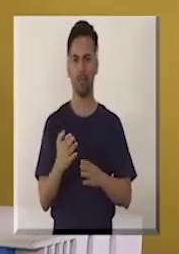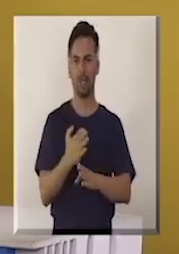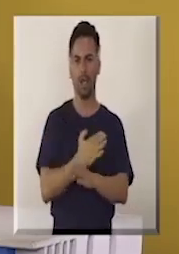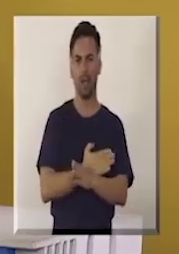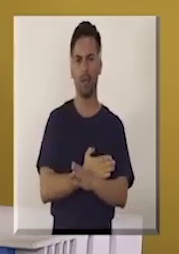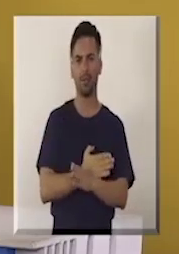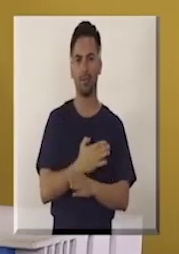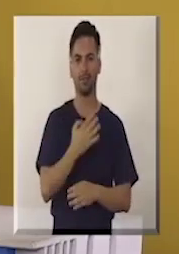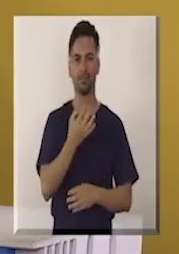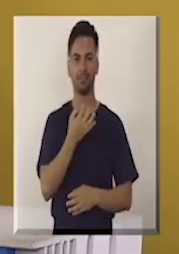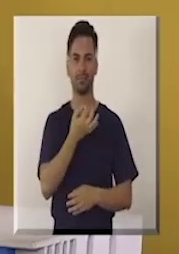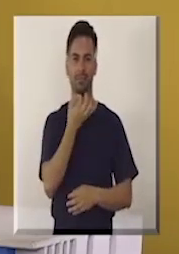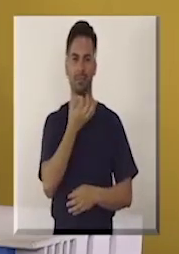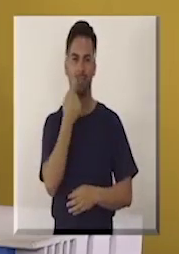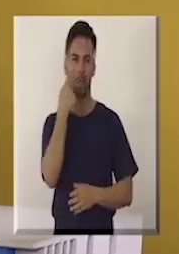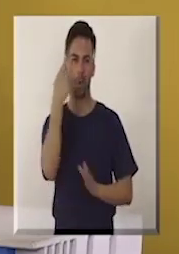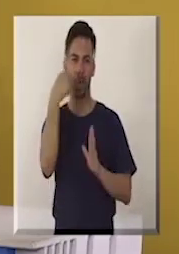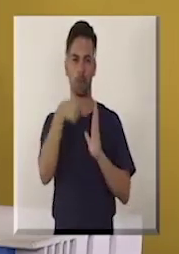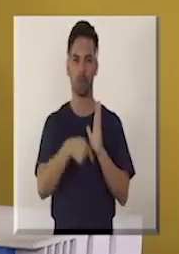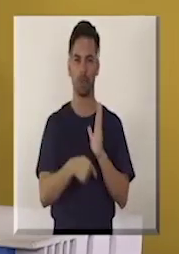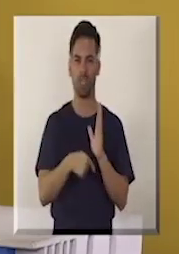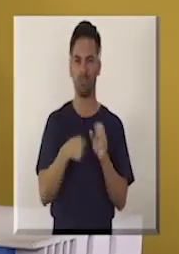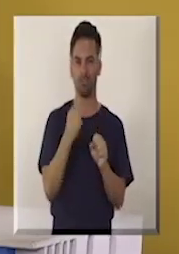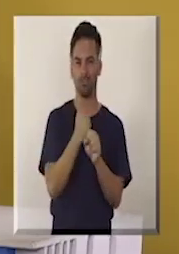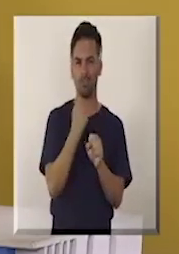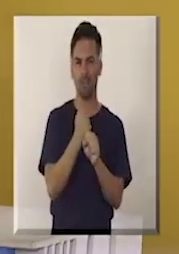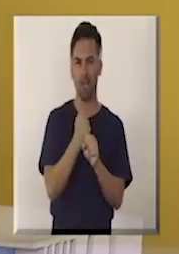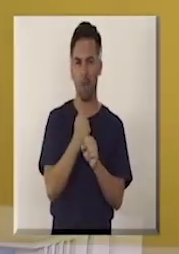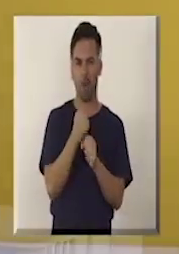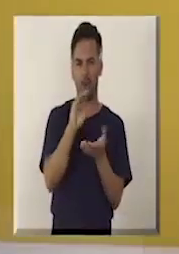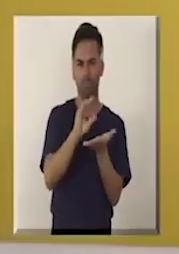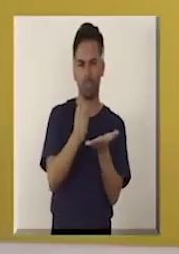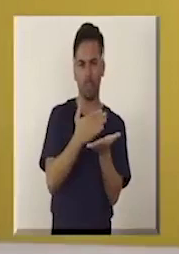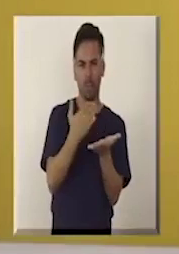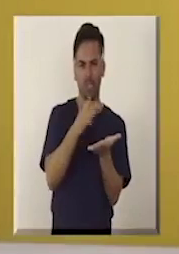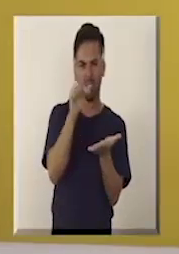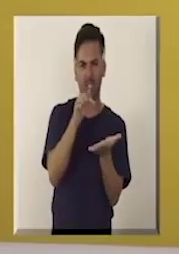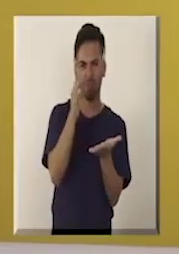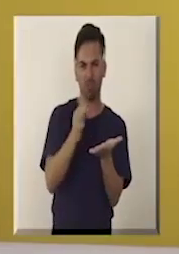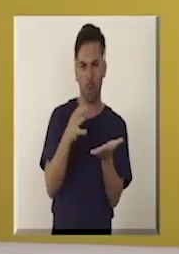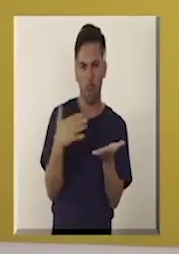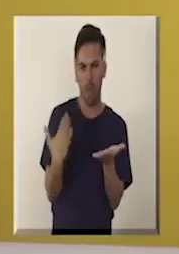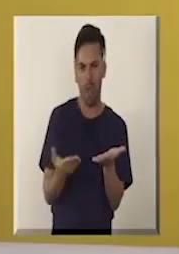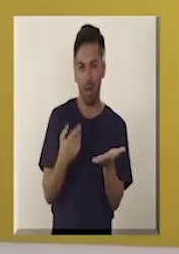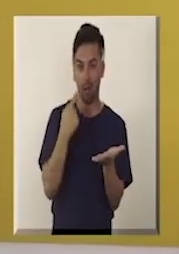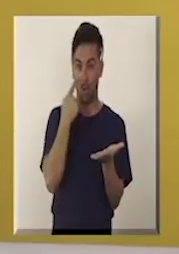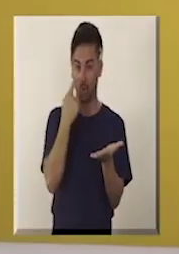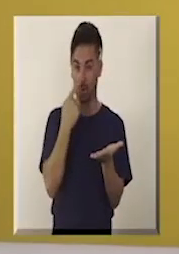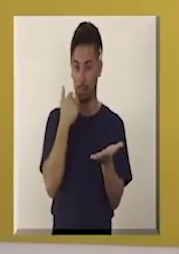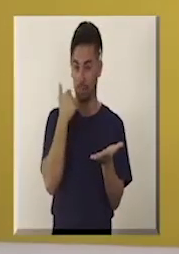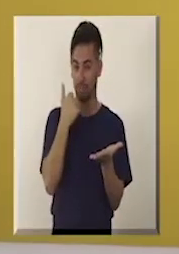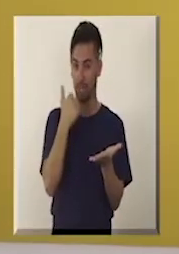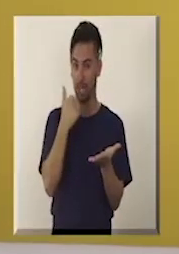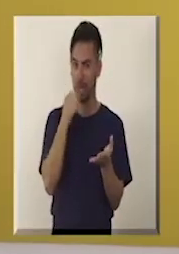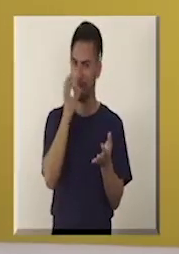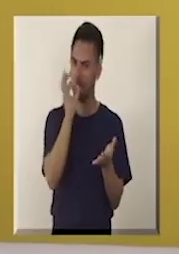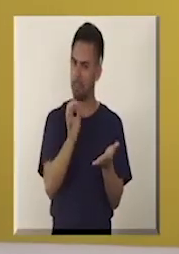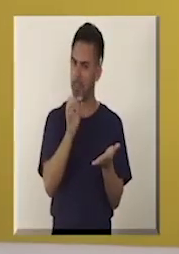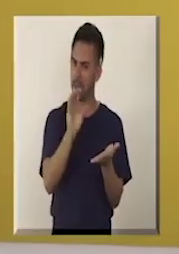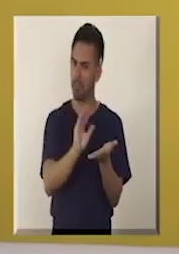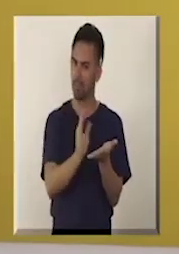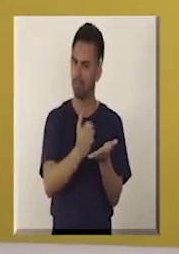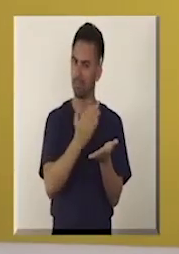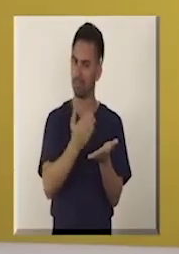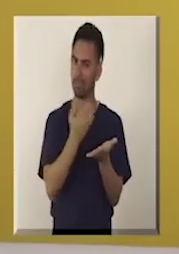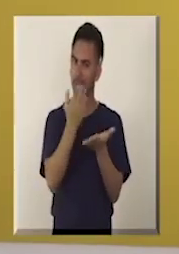es el libro de texto que estamos trabajando. Observen bien, el libro de texto es el libro que está hoy en nuestras